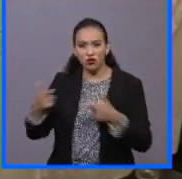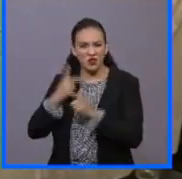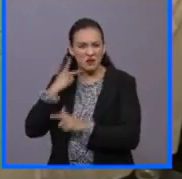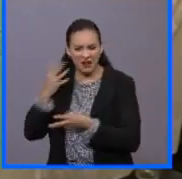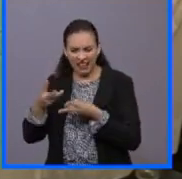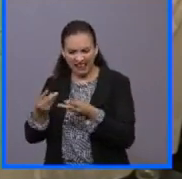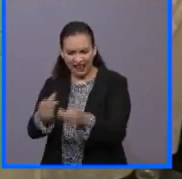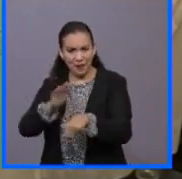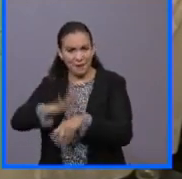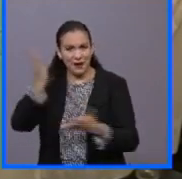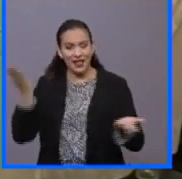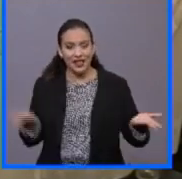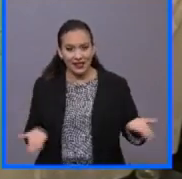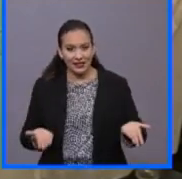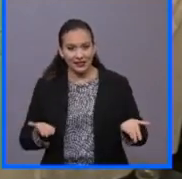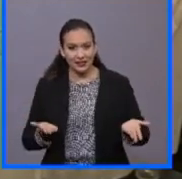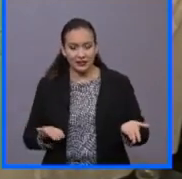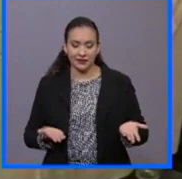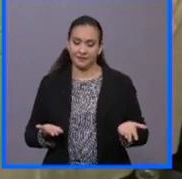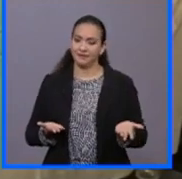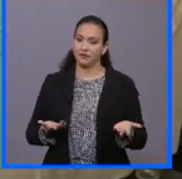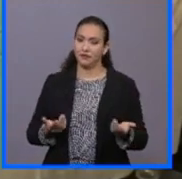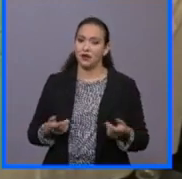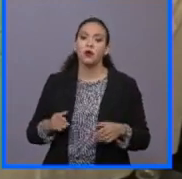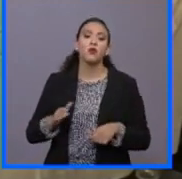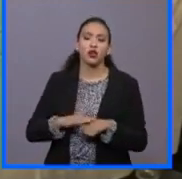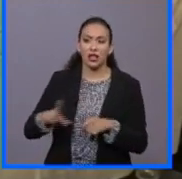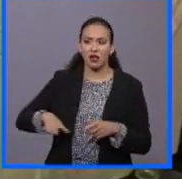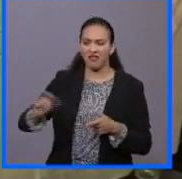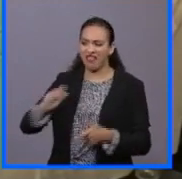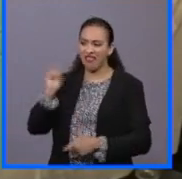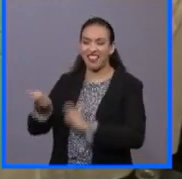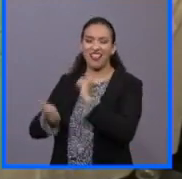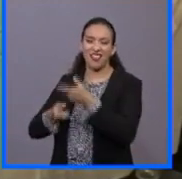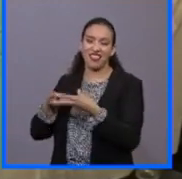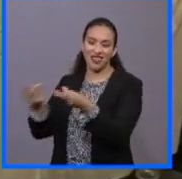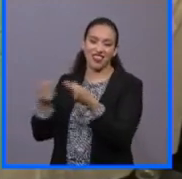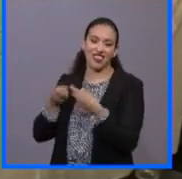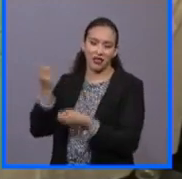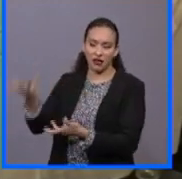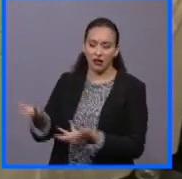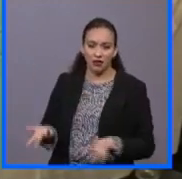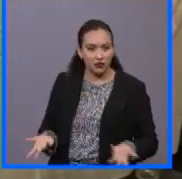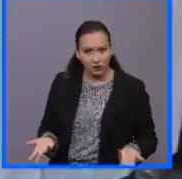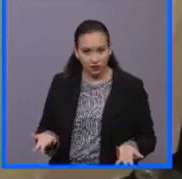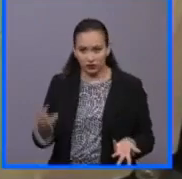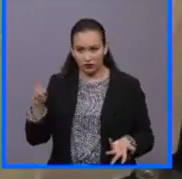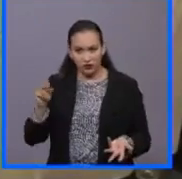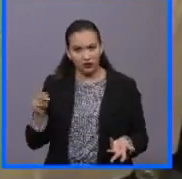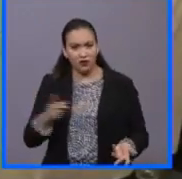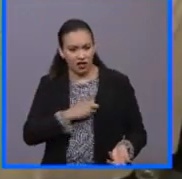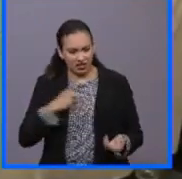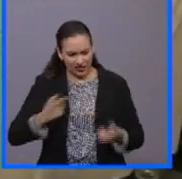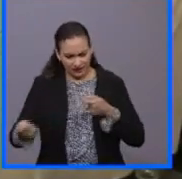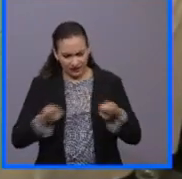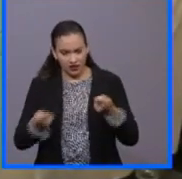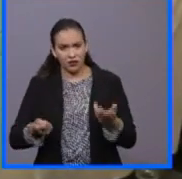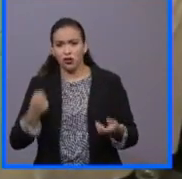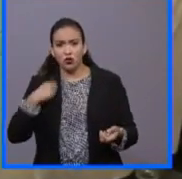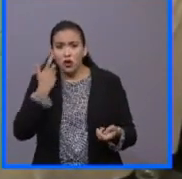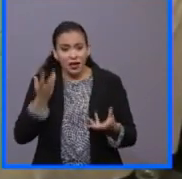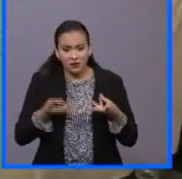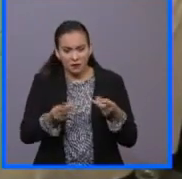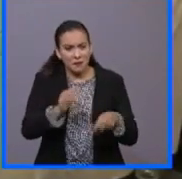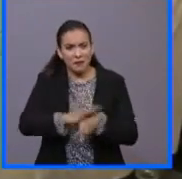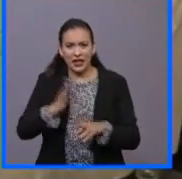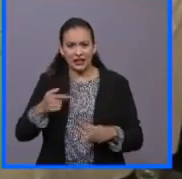partidos. Porque cerrarles la llave del financiamiento no los va a llevar a gastar menos, nos va a llevar a buscar dinero donde probablemente no queremos que lo